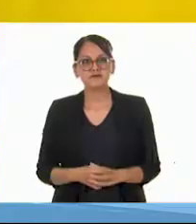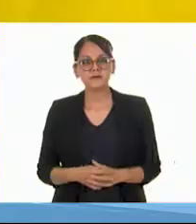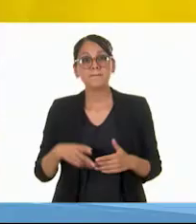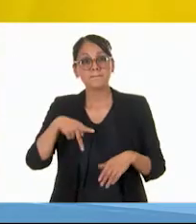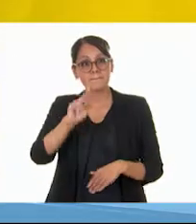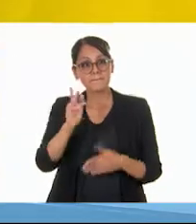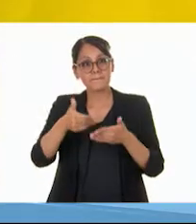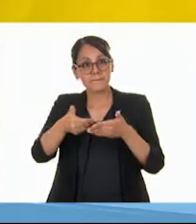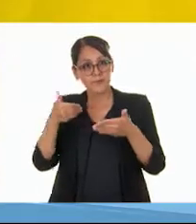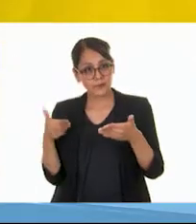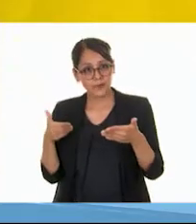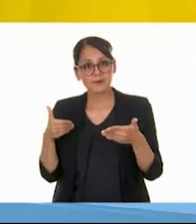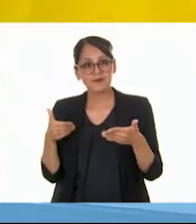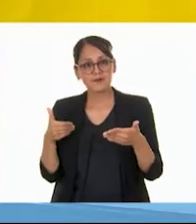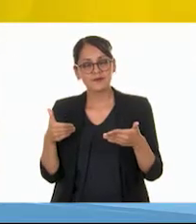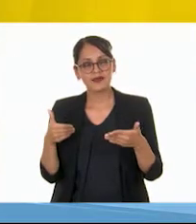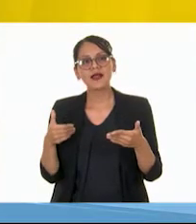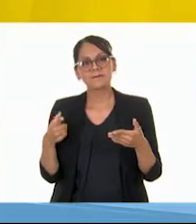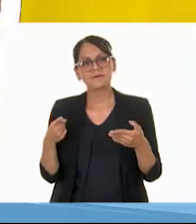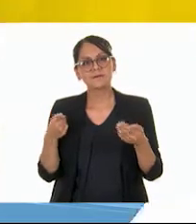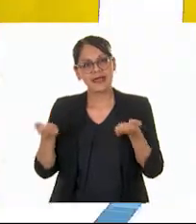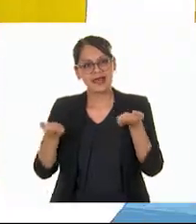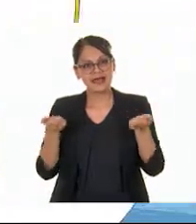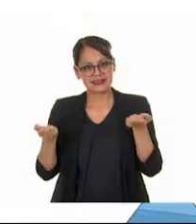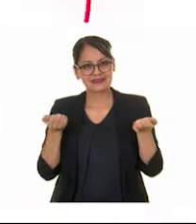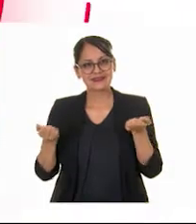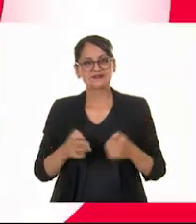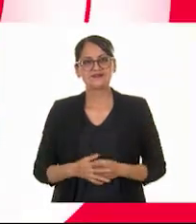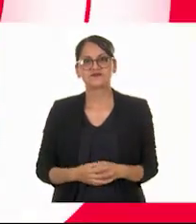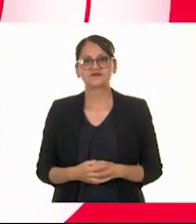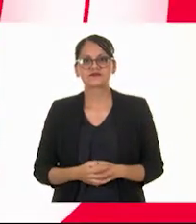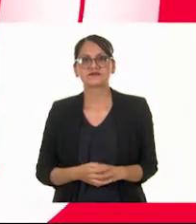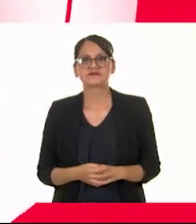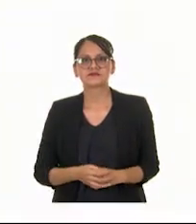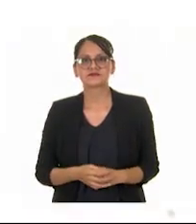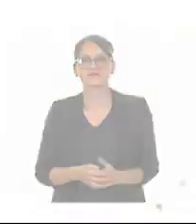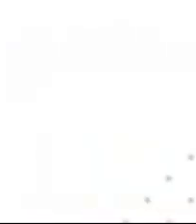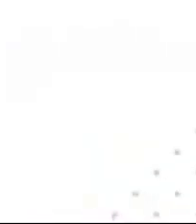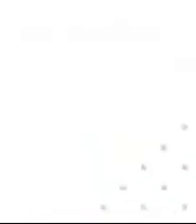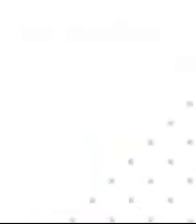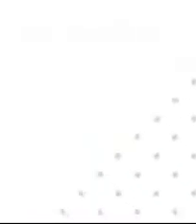Pero antes, vamos a movernos un poco.